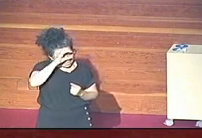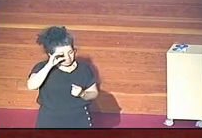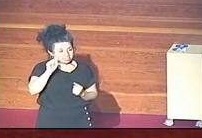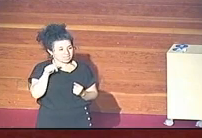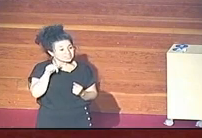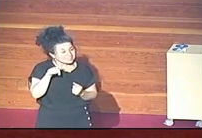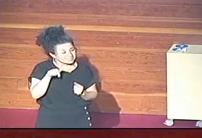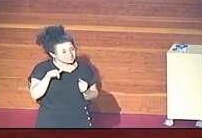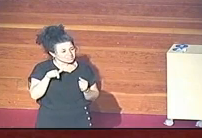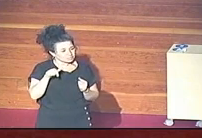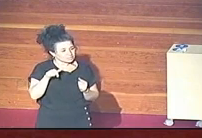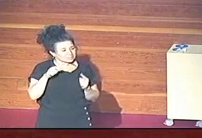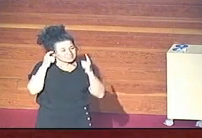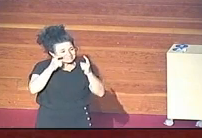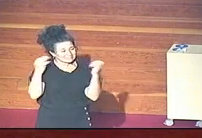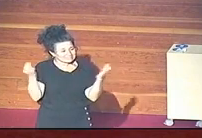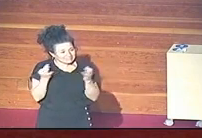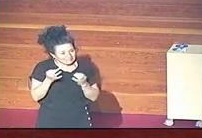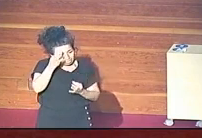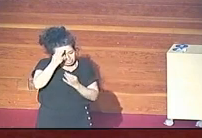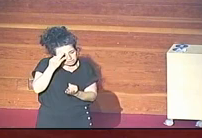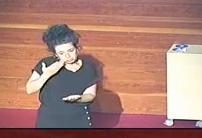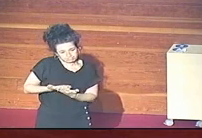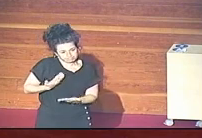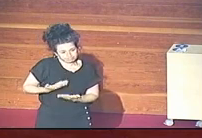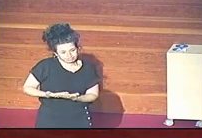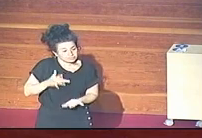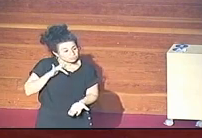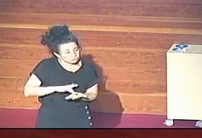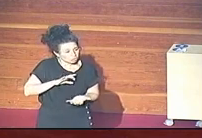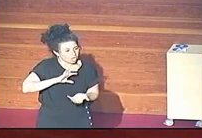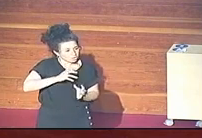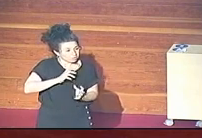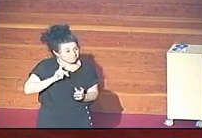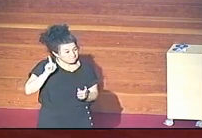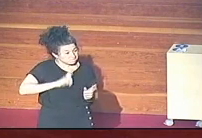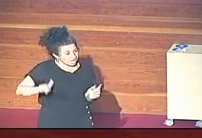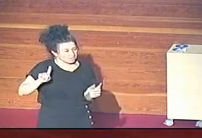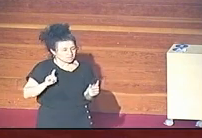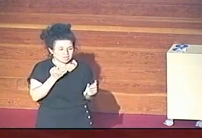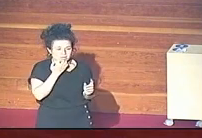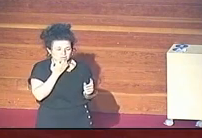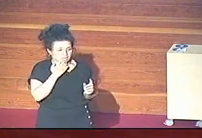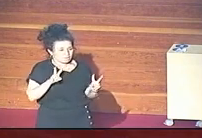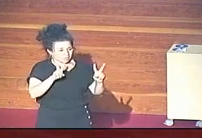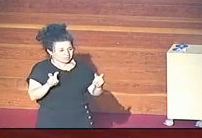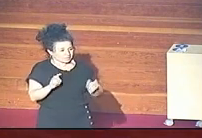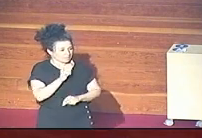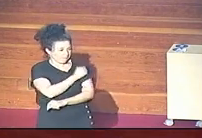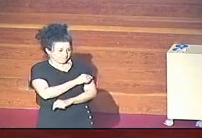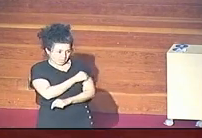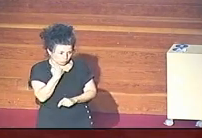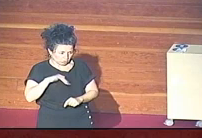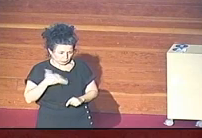tratan precisamente de verificar datos y bueno pues cada vez que sale un bulo con los temas de las vacunas tuvieron mucho trabajo